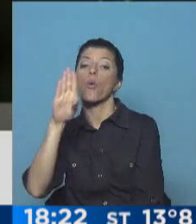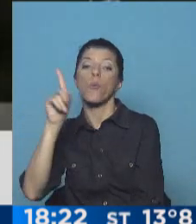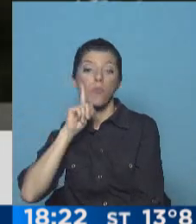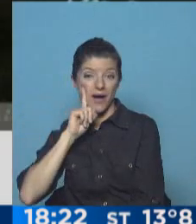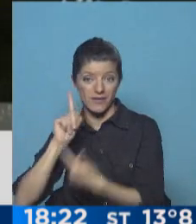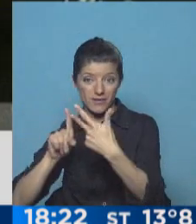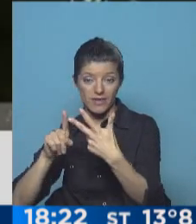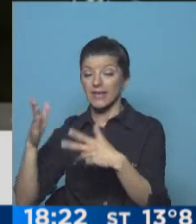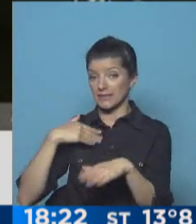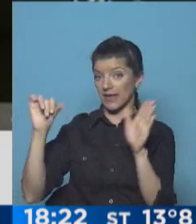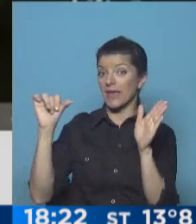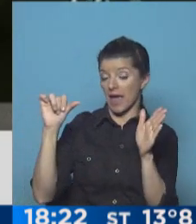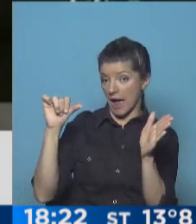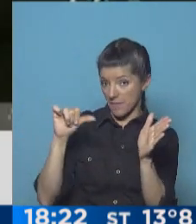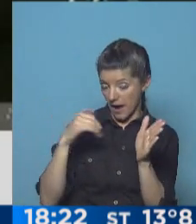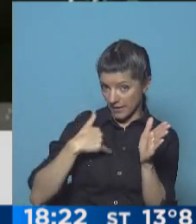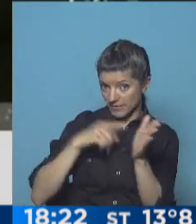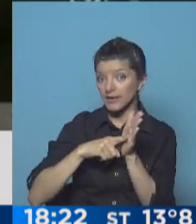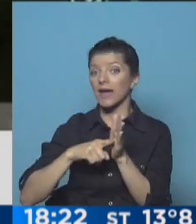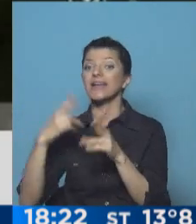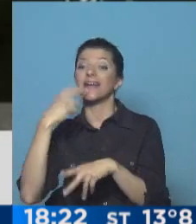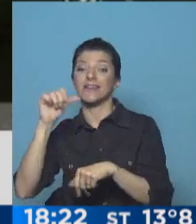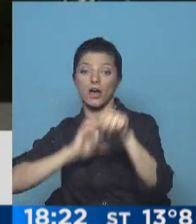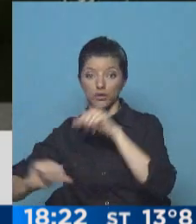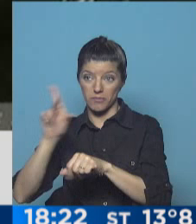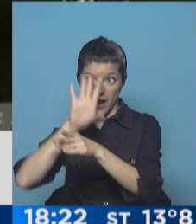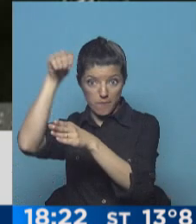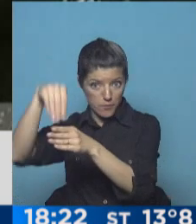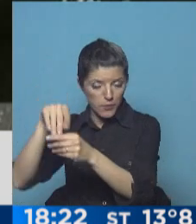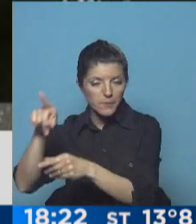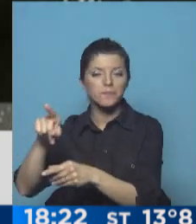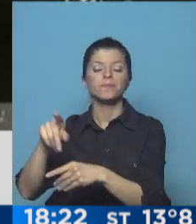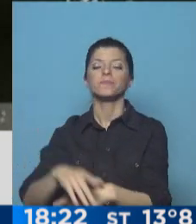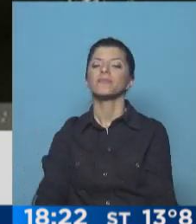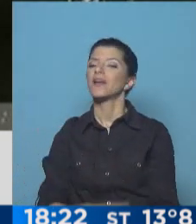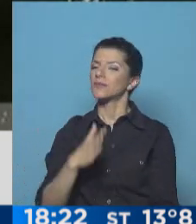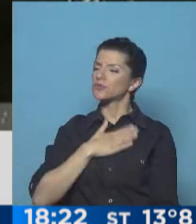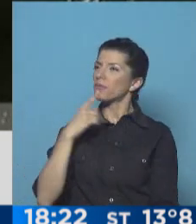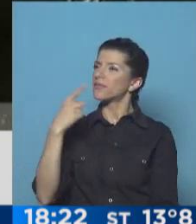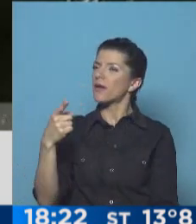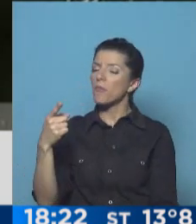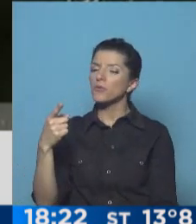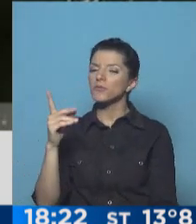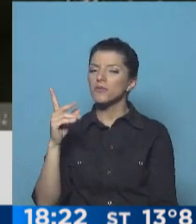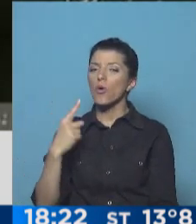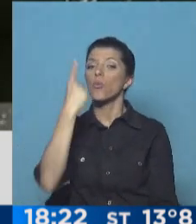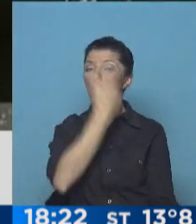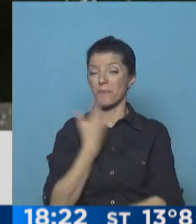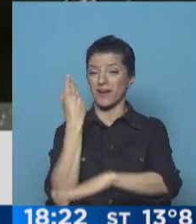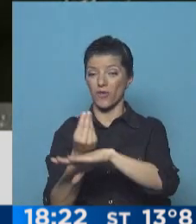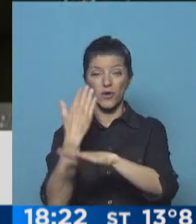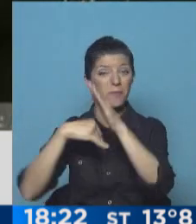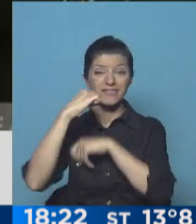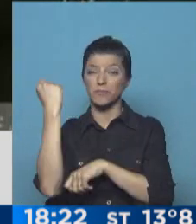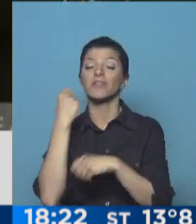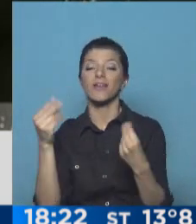la Comisión de Energía Atómica tiene injerencia. Me decía, no debe haber cosa tan importante de un gobernante que proteger